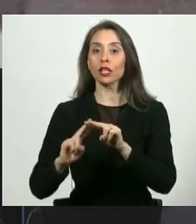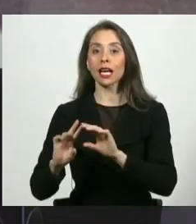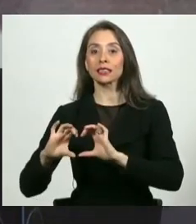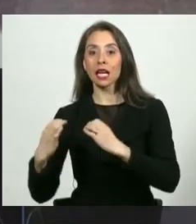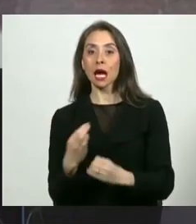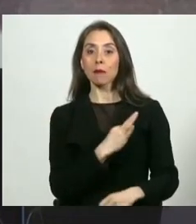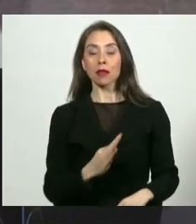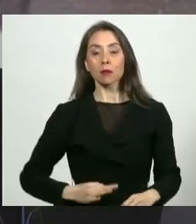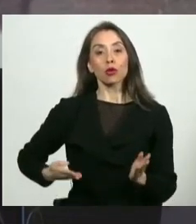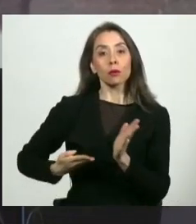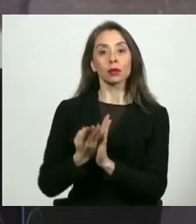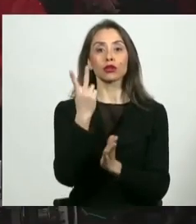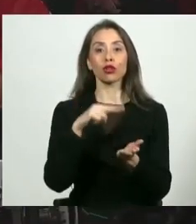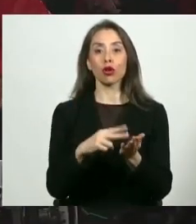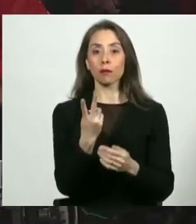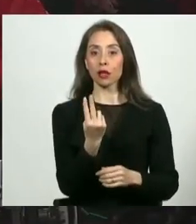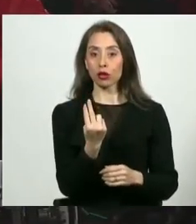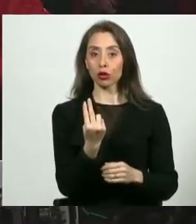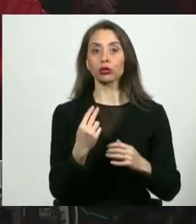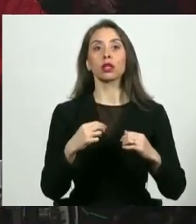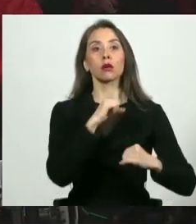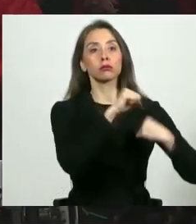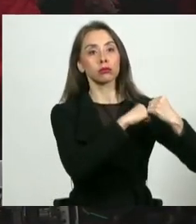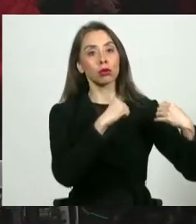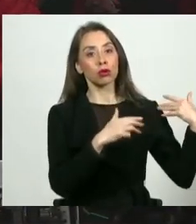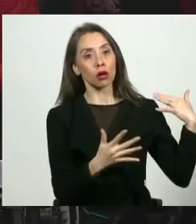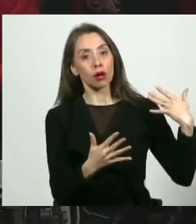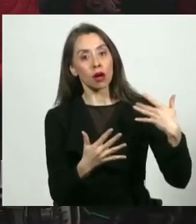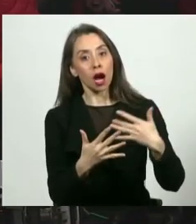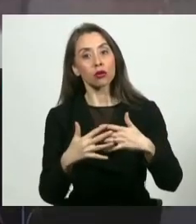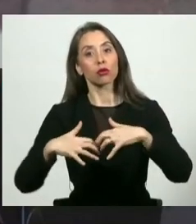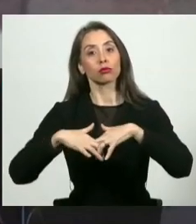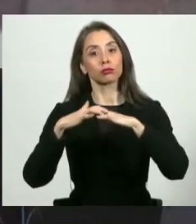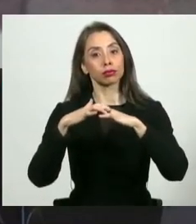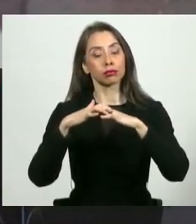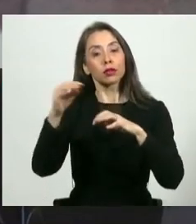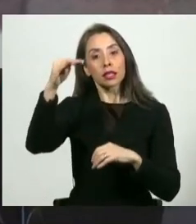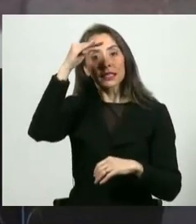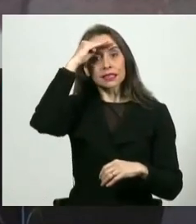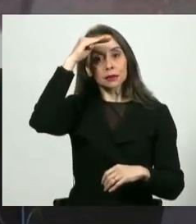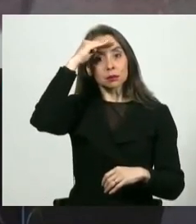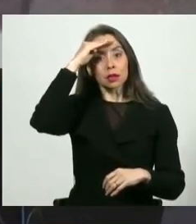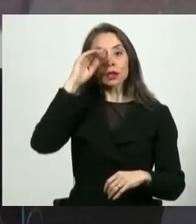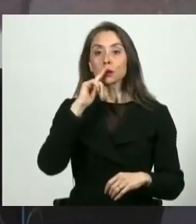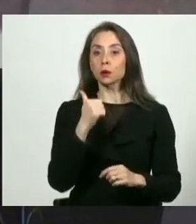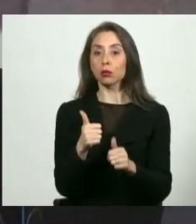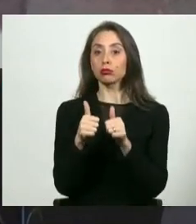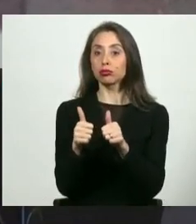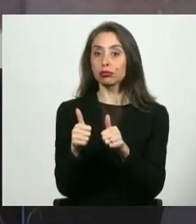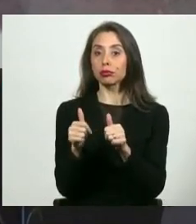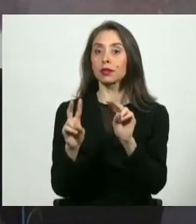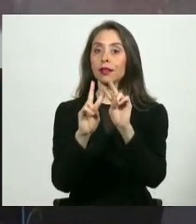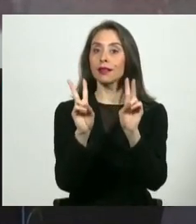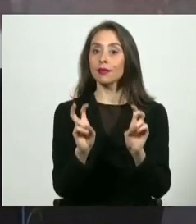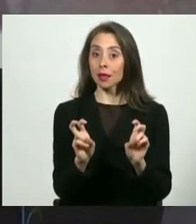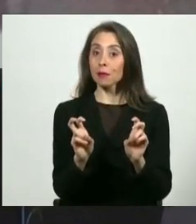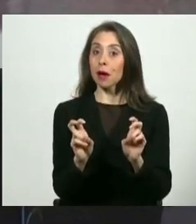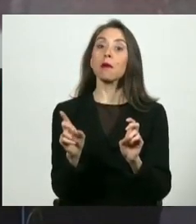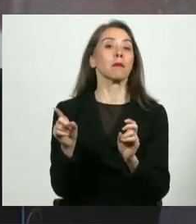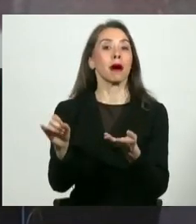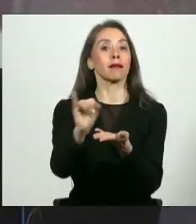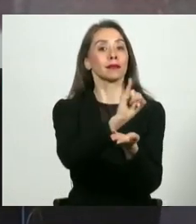año 2012 se ha consagrado con el correr del tiempo, constituye una experiencia exitosa en esta materia en el sector público